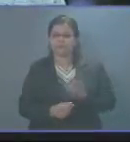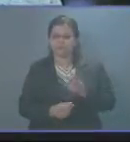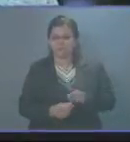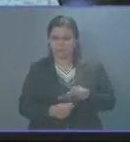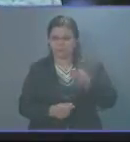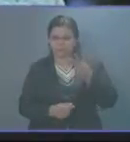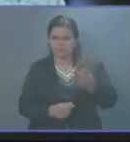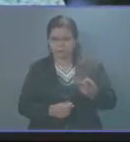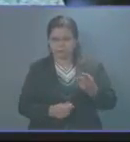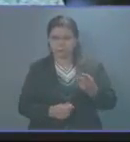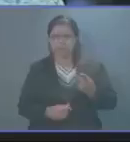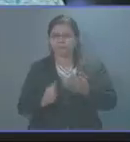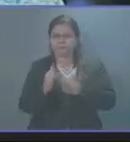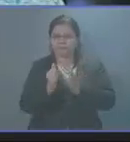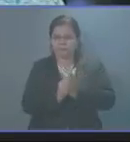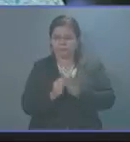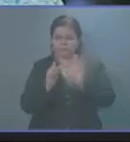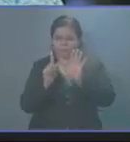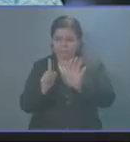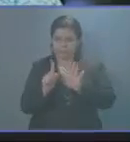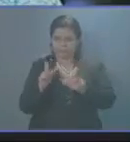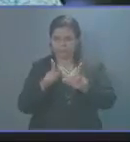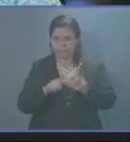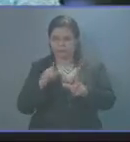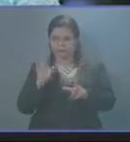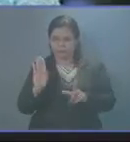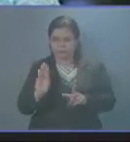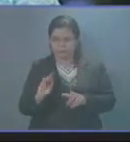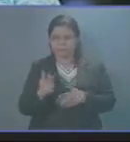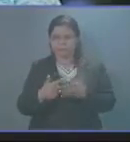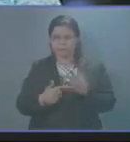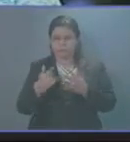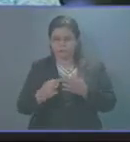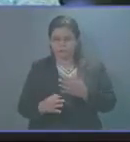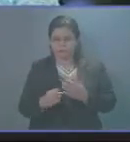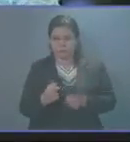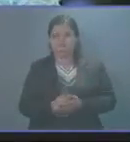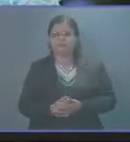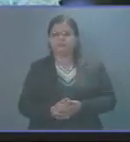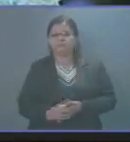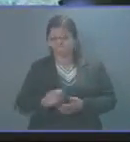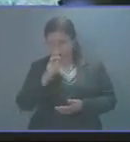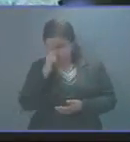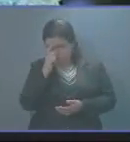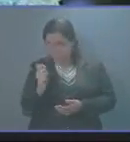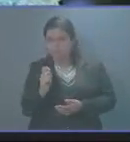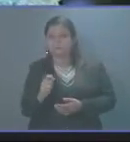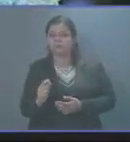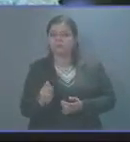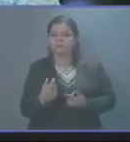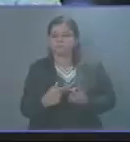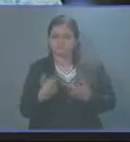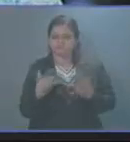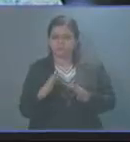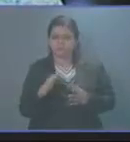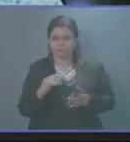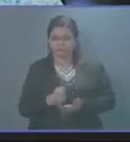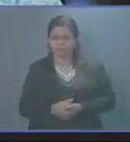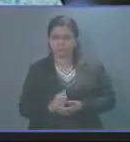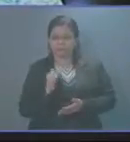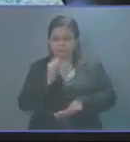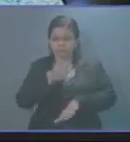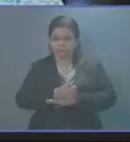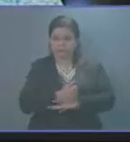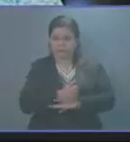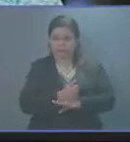2, que el artículo 6, literal B, de la Ley de Distinciones Honoríficas, Gratificaciones y Títulos